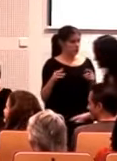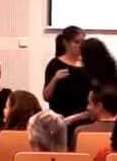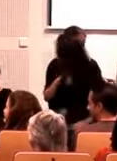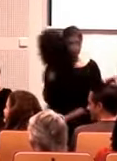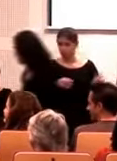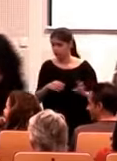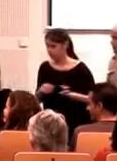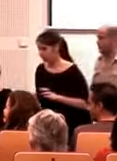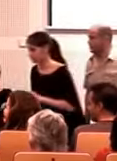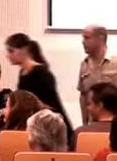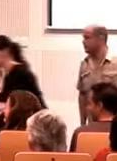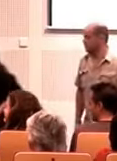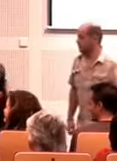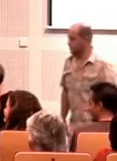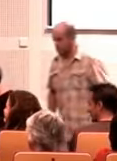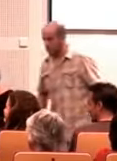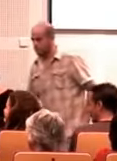No, María.